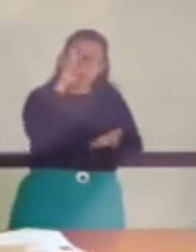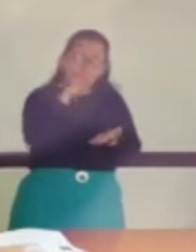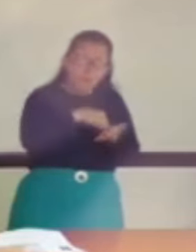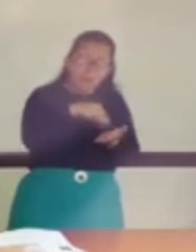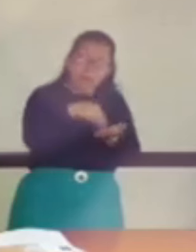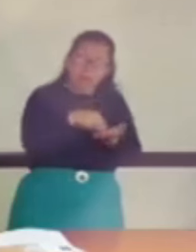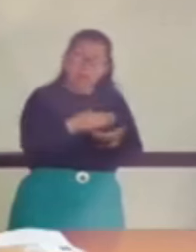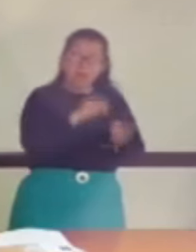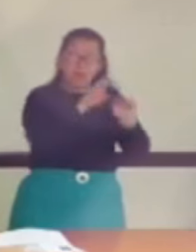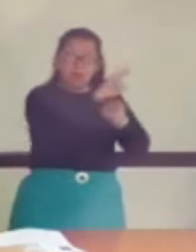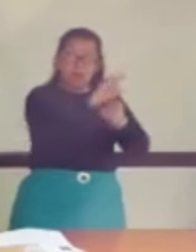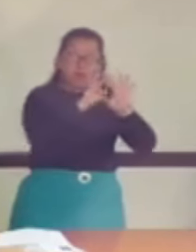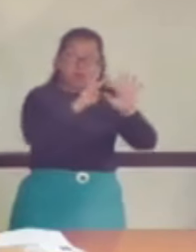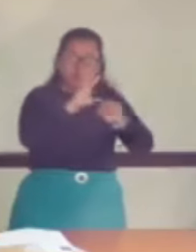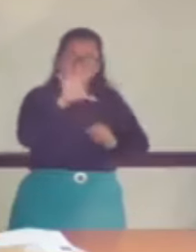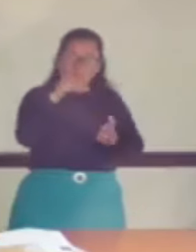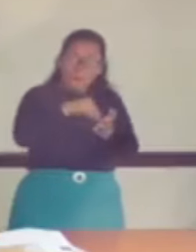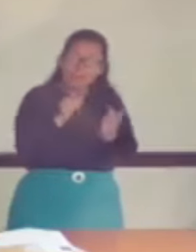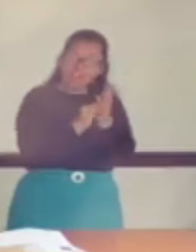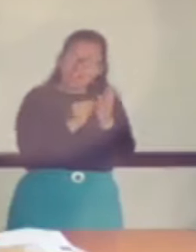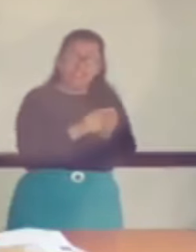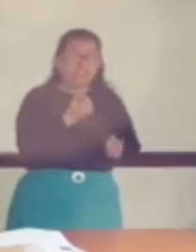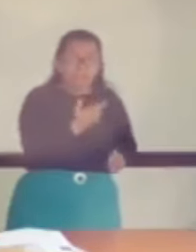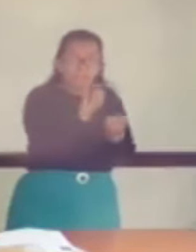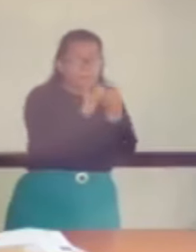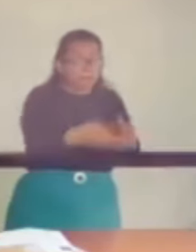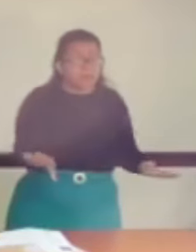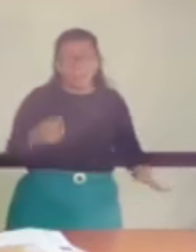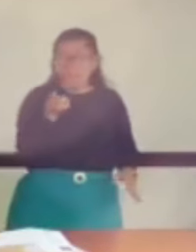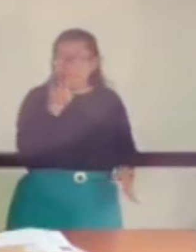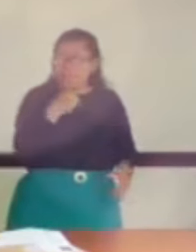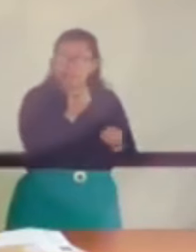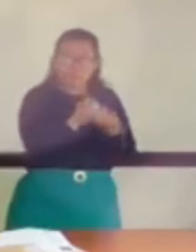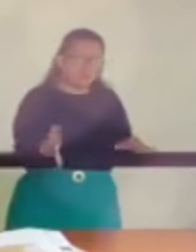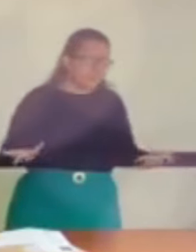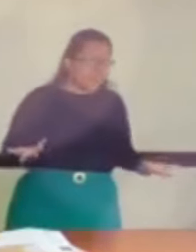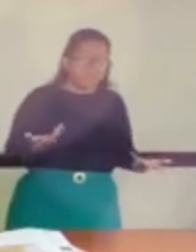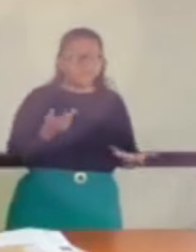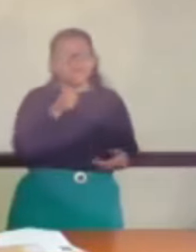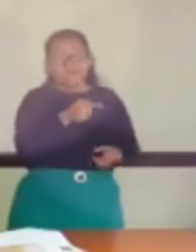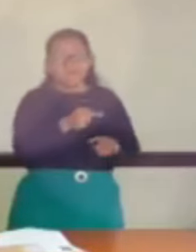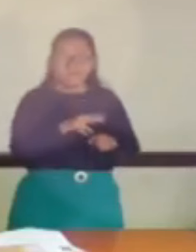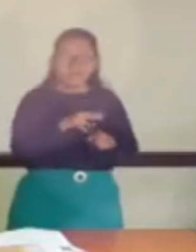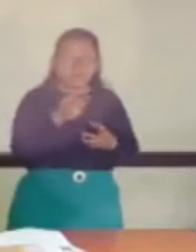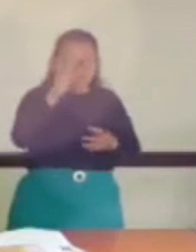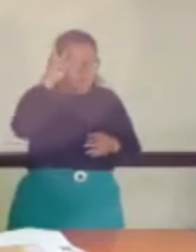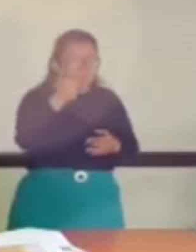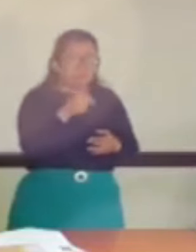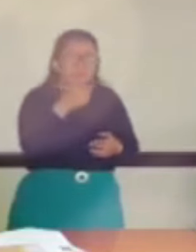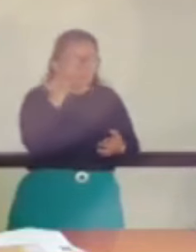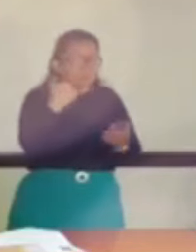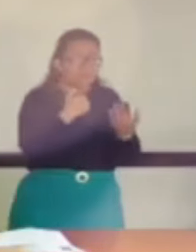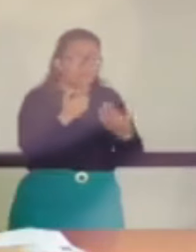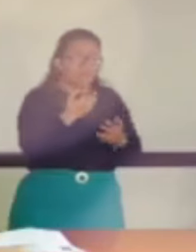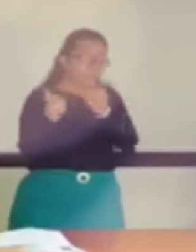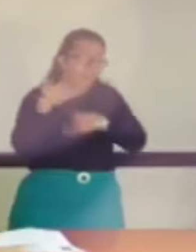yo, 285 mil quetzales de medicina que fue sustraída y que era la causa por la cual se encontraba desabastecido el